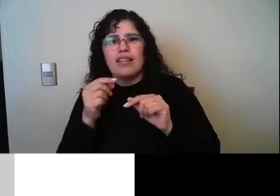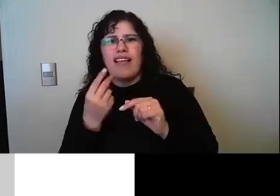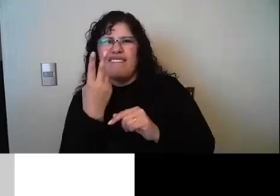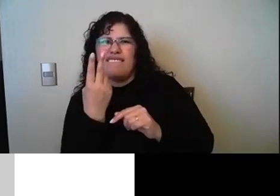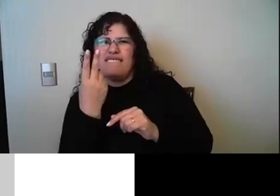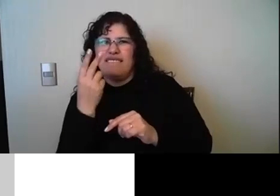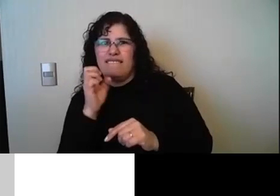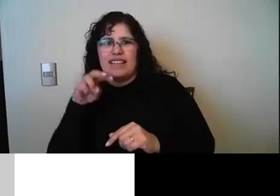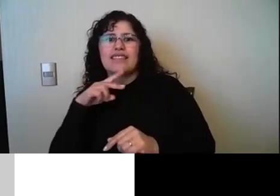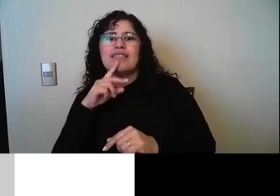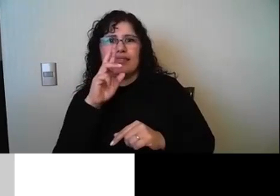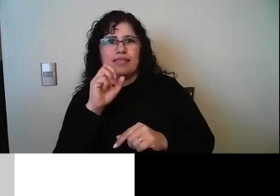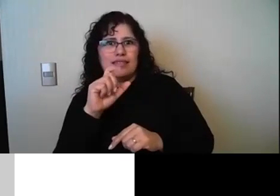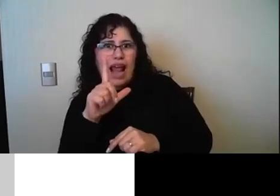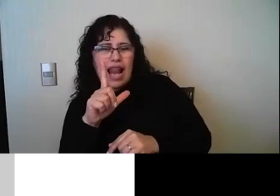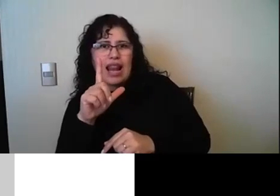Recuerden que este es un complejo